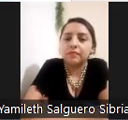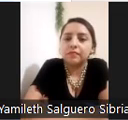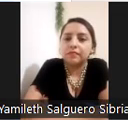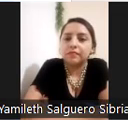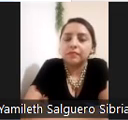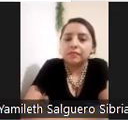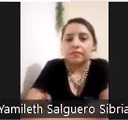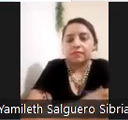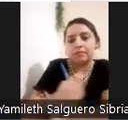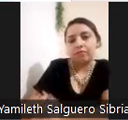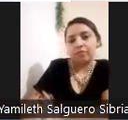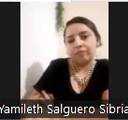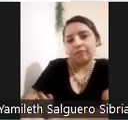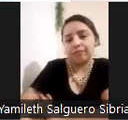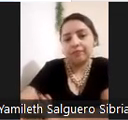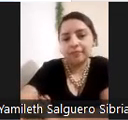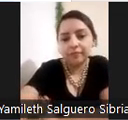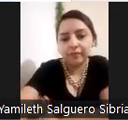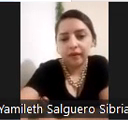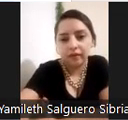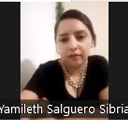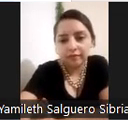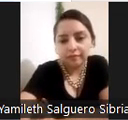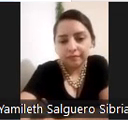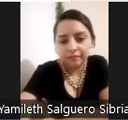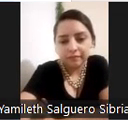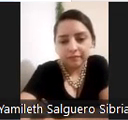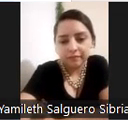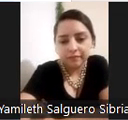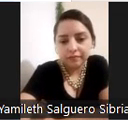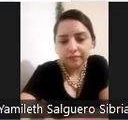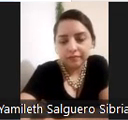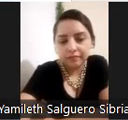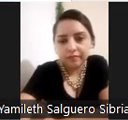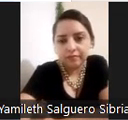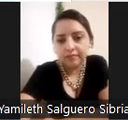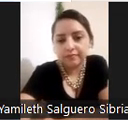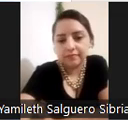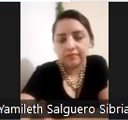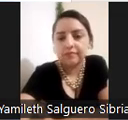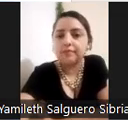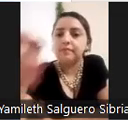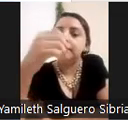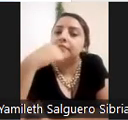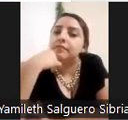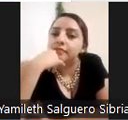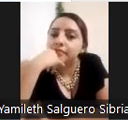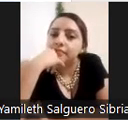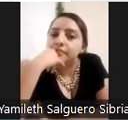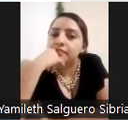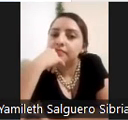aporta muchas ventajas para la el posicionamiento web genera tráfico entre las páginas que son de la misma empresa mejora